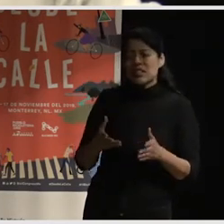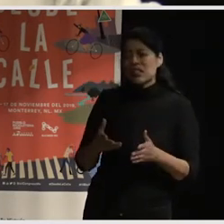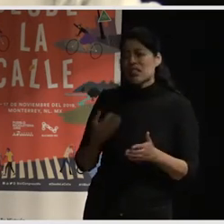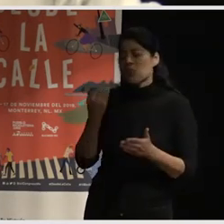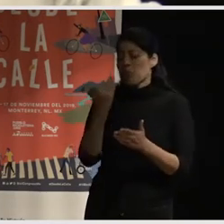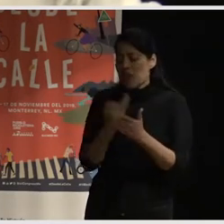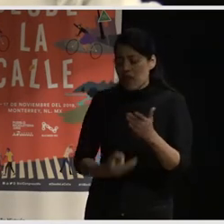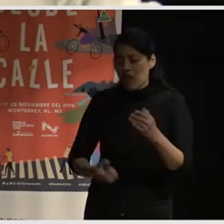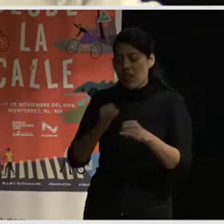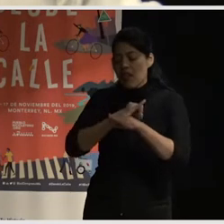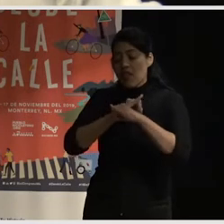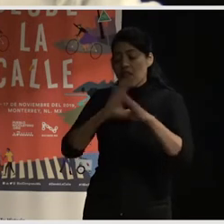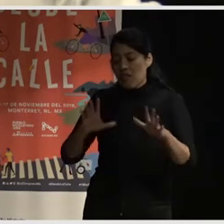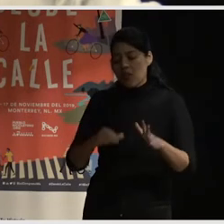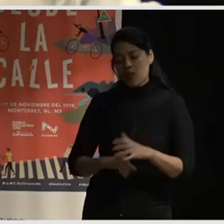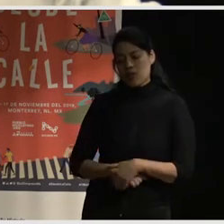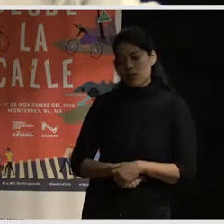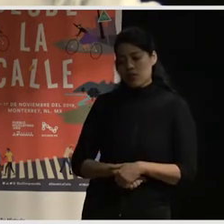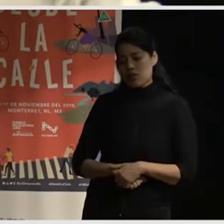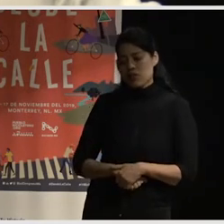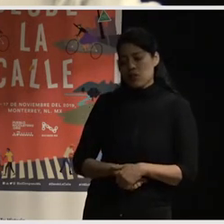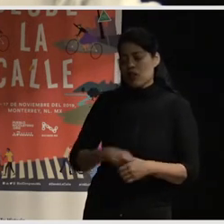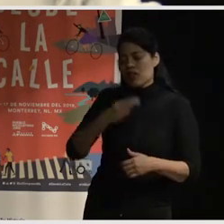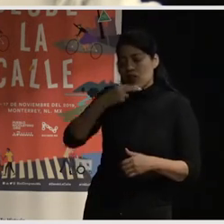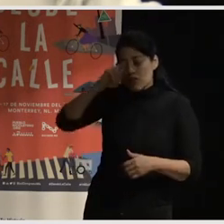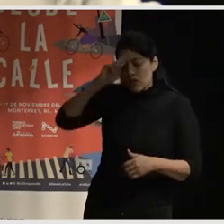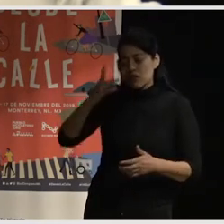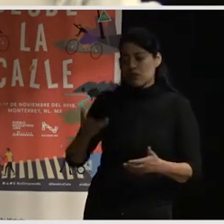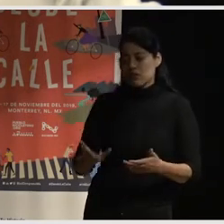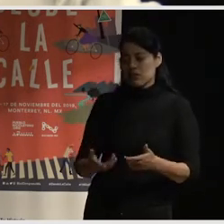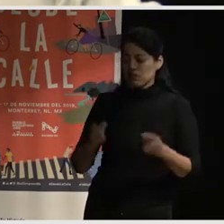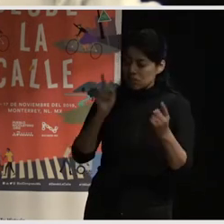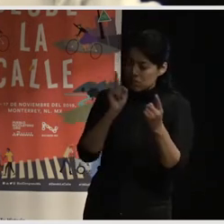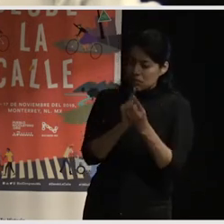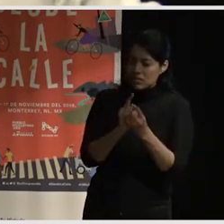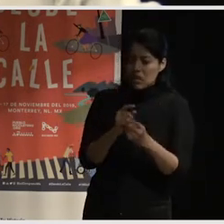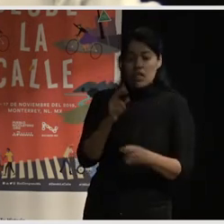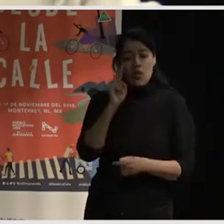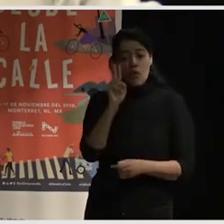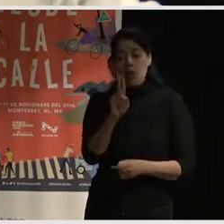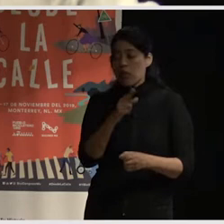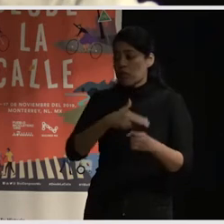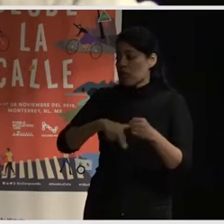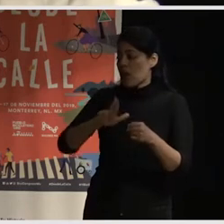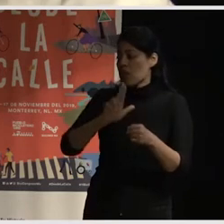una falta de información pues a la que nos estamos enfrentando y está tan normalizado